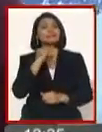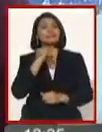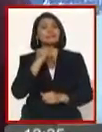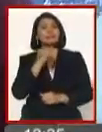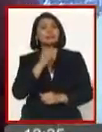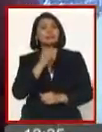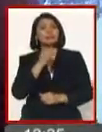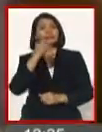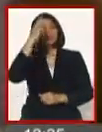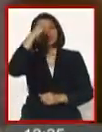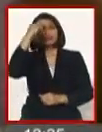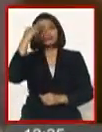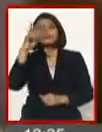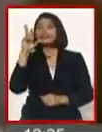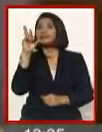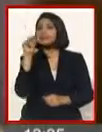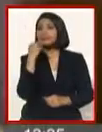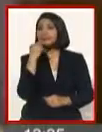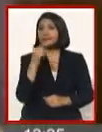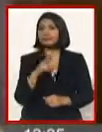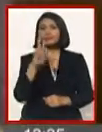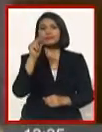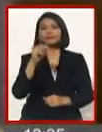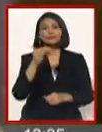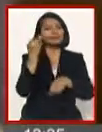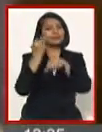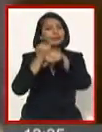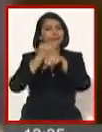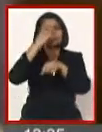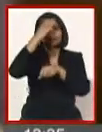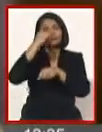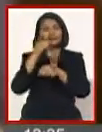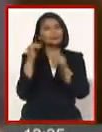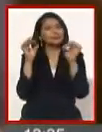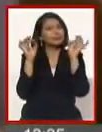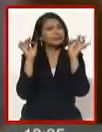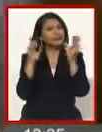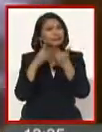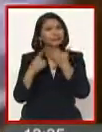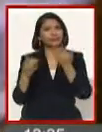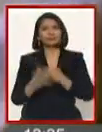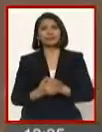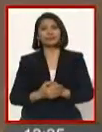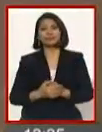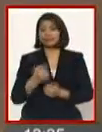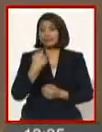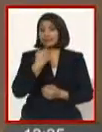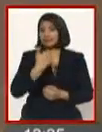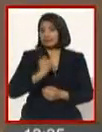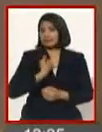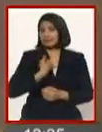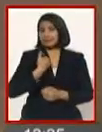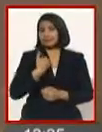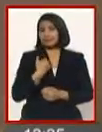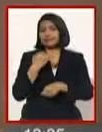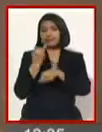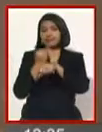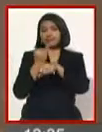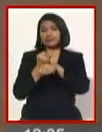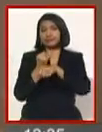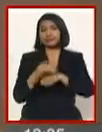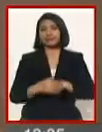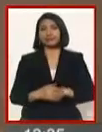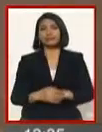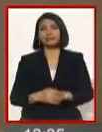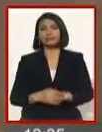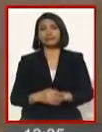por la Iglesia Católica y no es la Iglesia Católica. Y esto es lo grave, que se autodenominan Iglesia Católica.